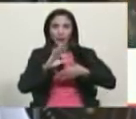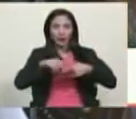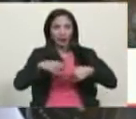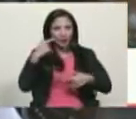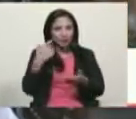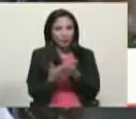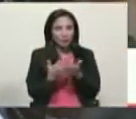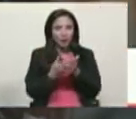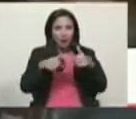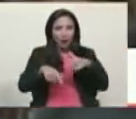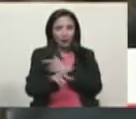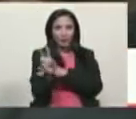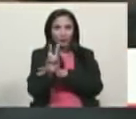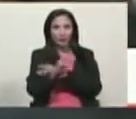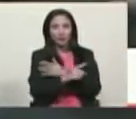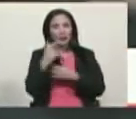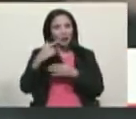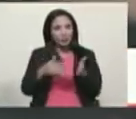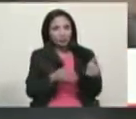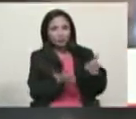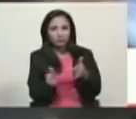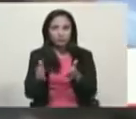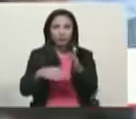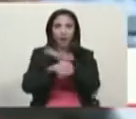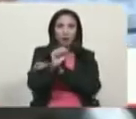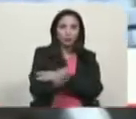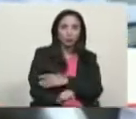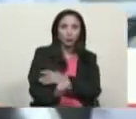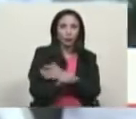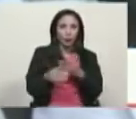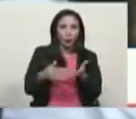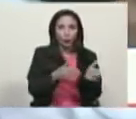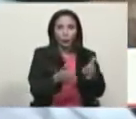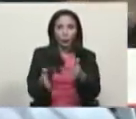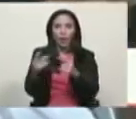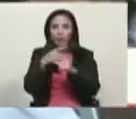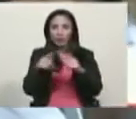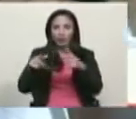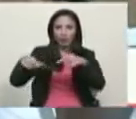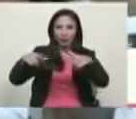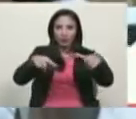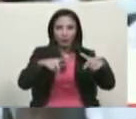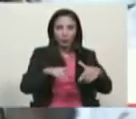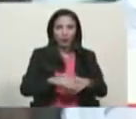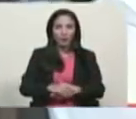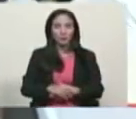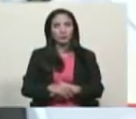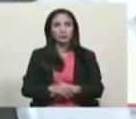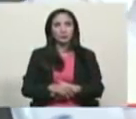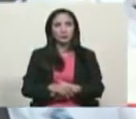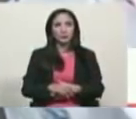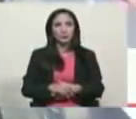venezolano, luego tomaron camino hacia el sur y llegaron hasta Junín y hasta Ayacucho.